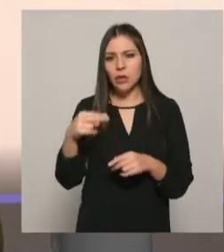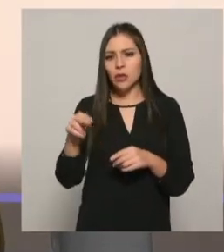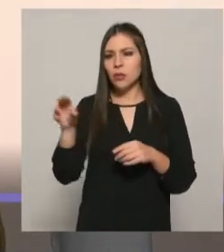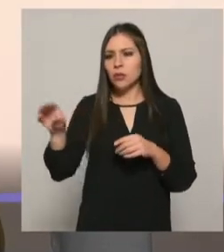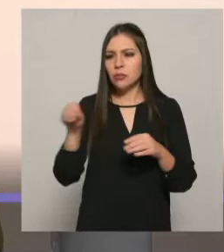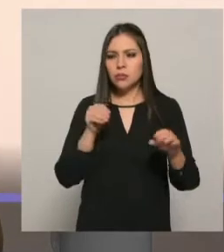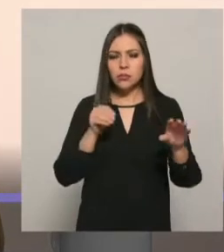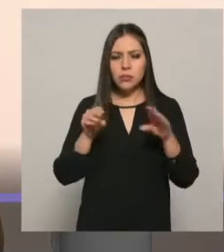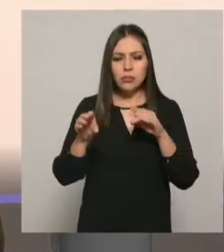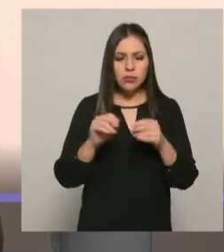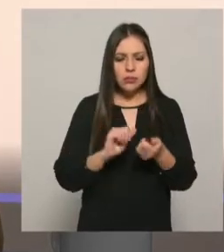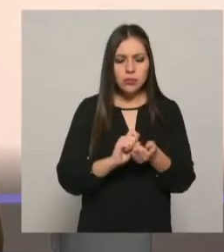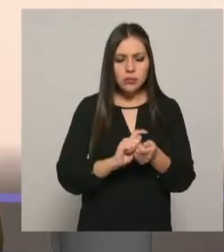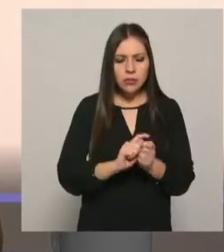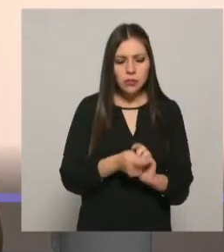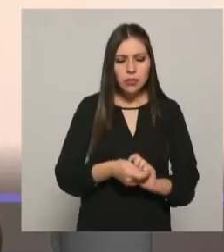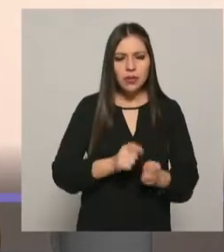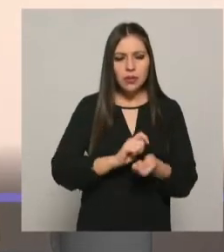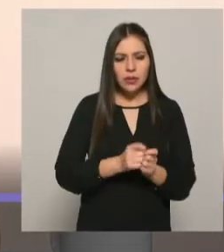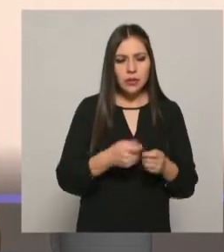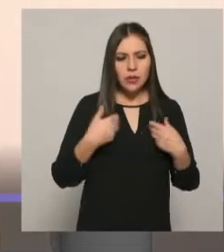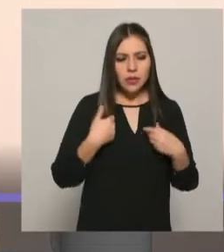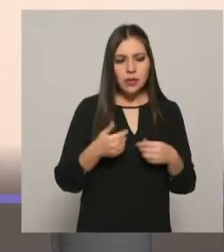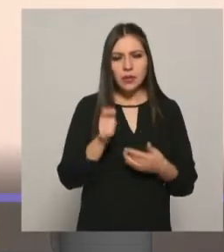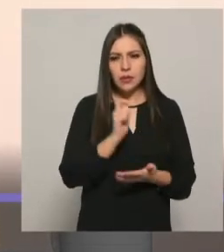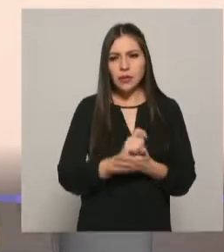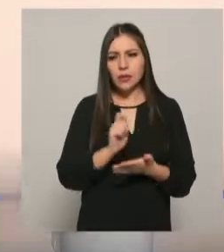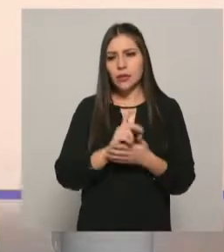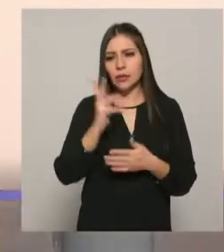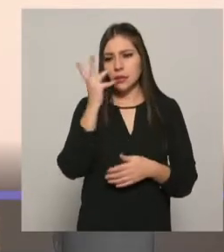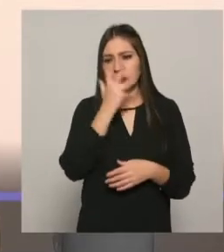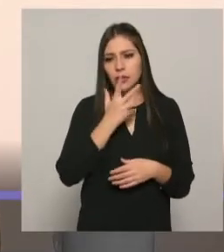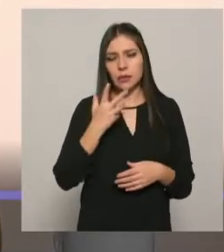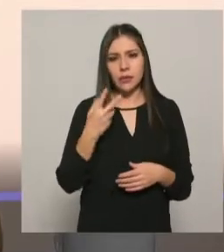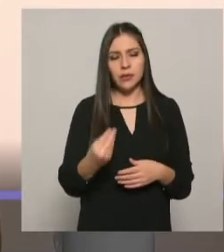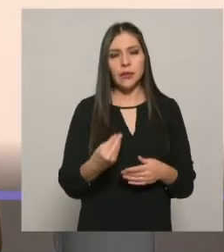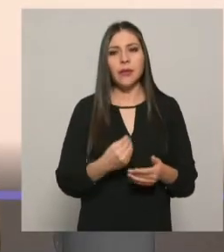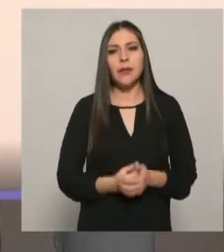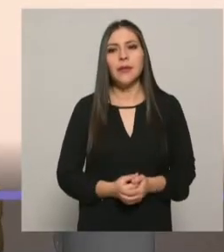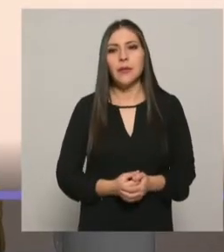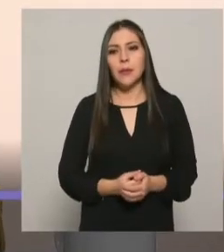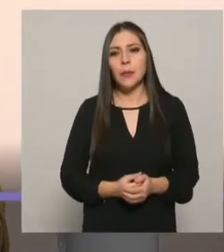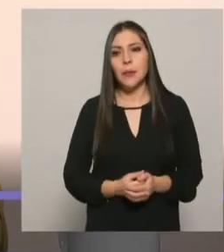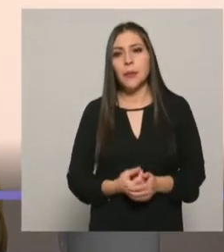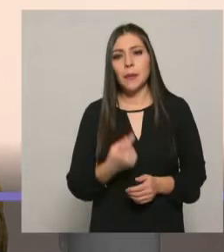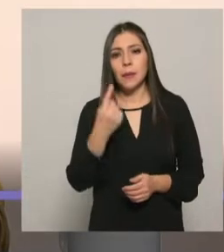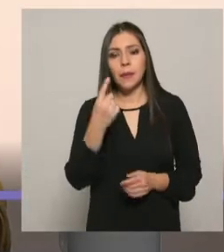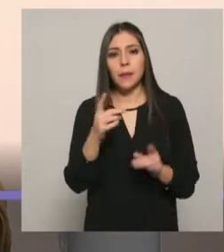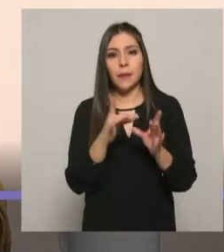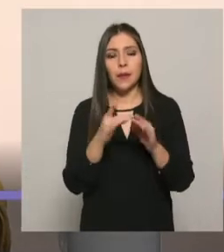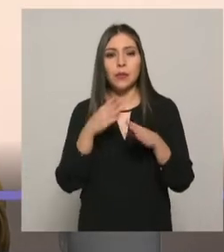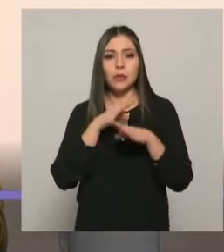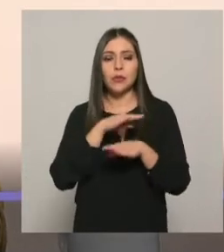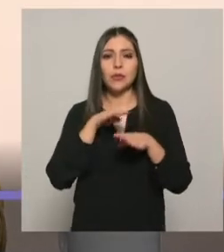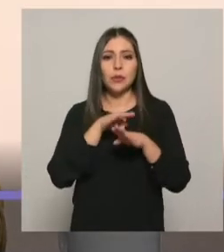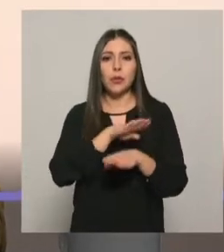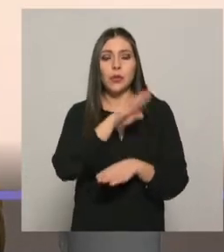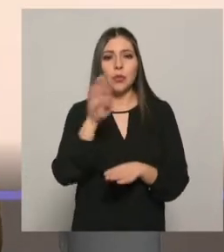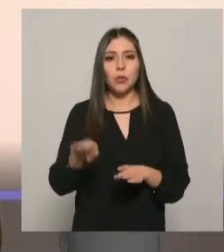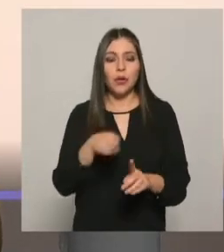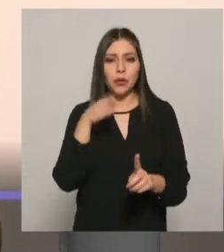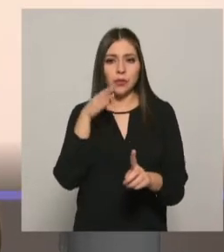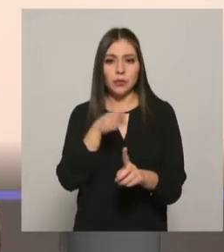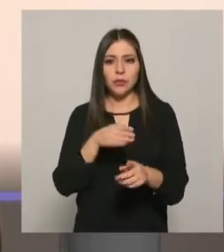a traducirlos. Ahí Por lo eso tenemos, son tan tenemos a hermosos. Uno se refiere a muertos. Yo lo